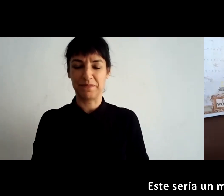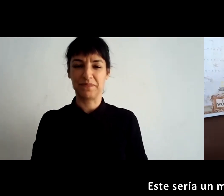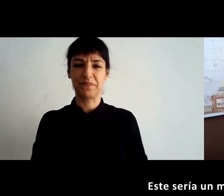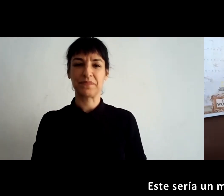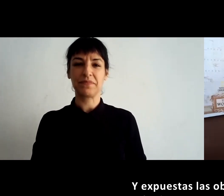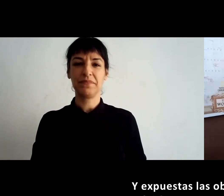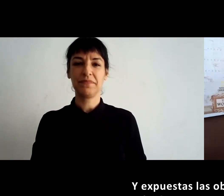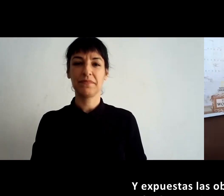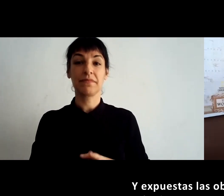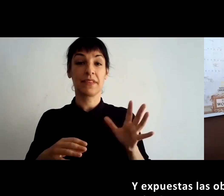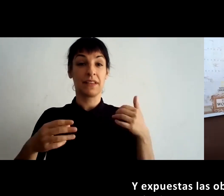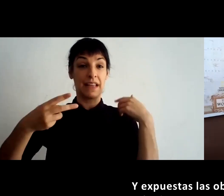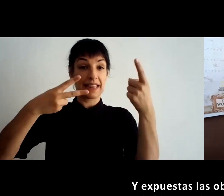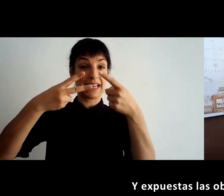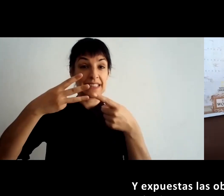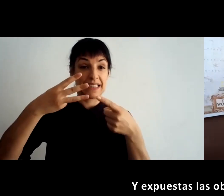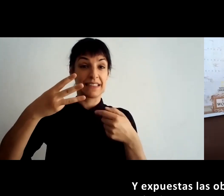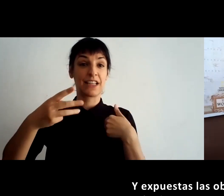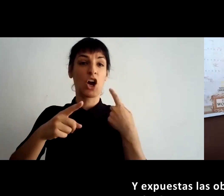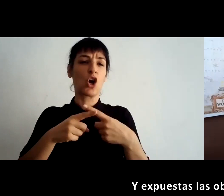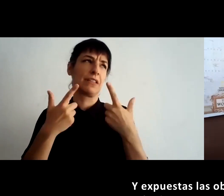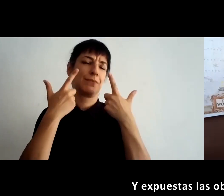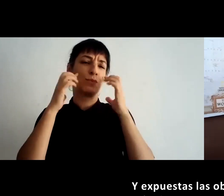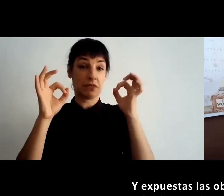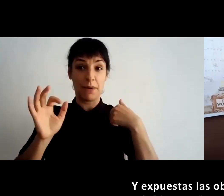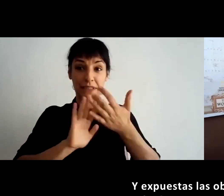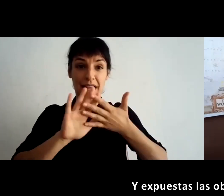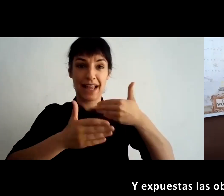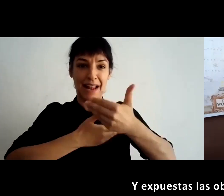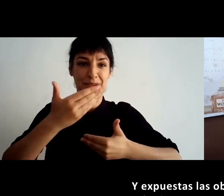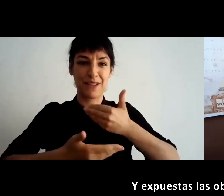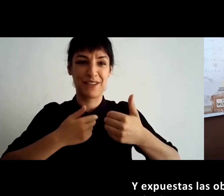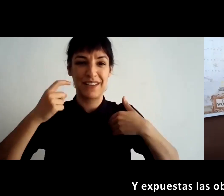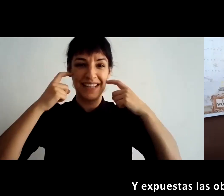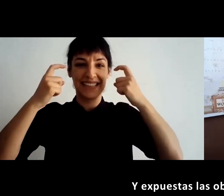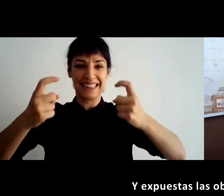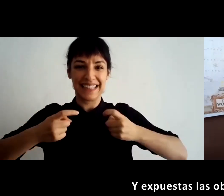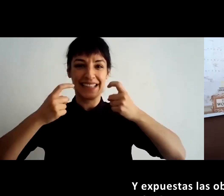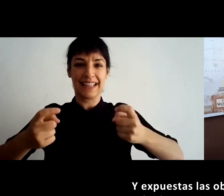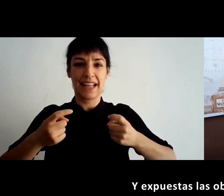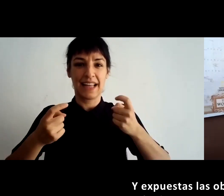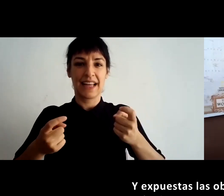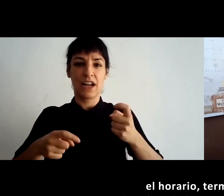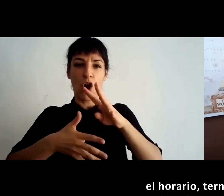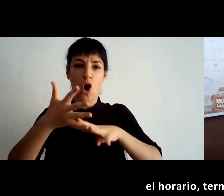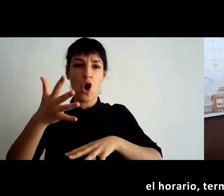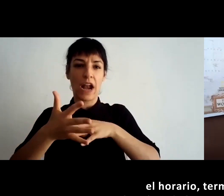Y expuestas estas obviedades, ya ven que voy rápido para intentar remontar el